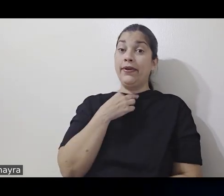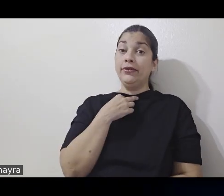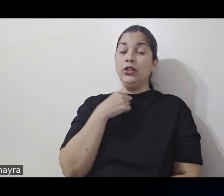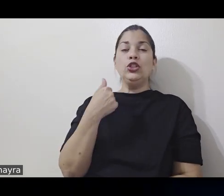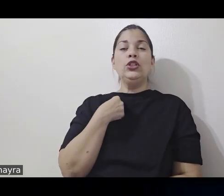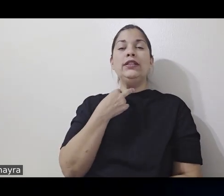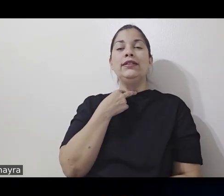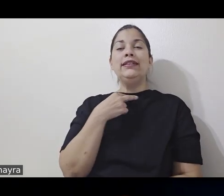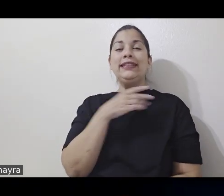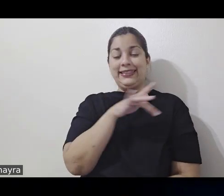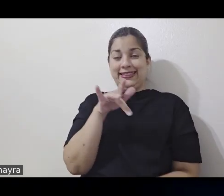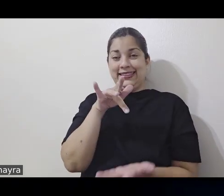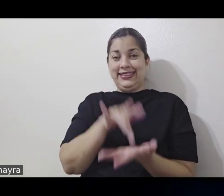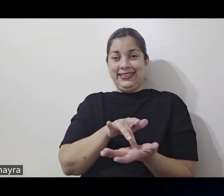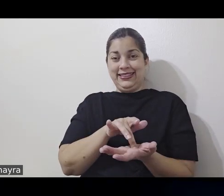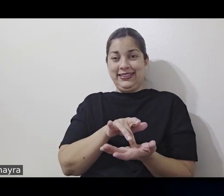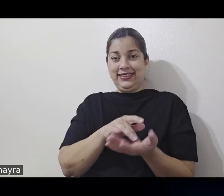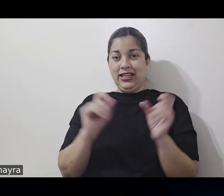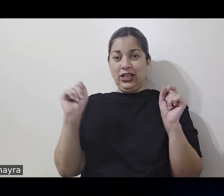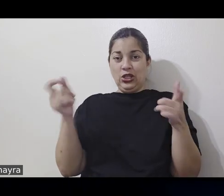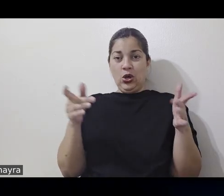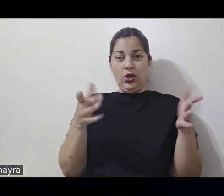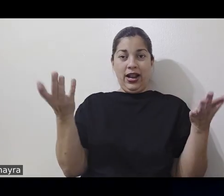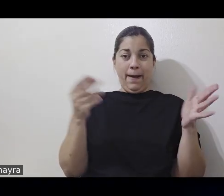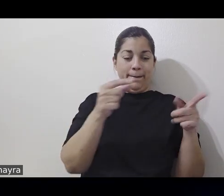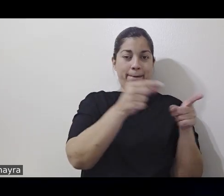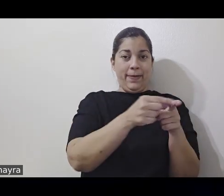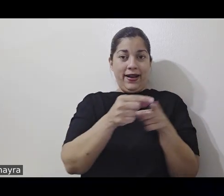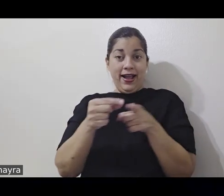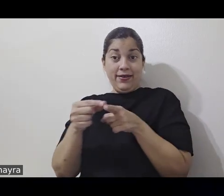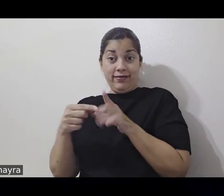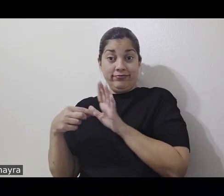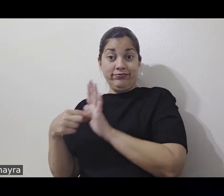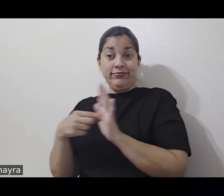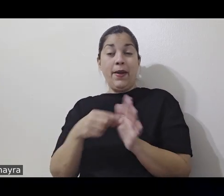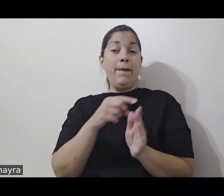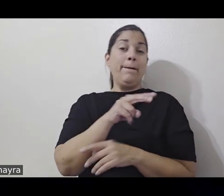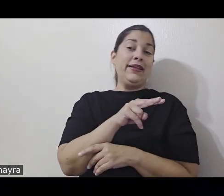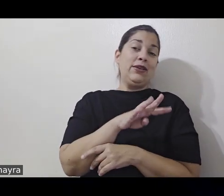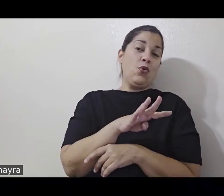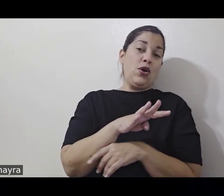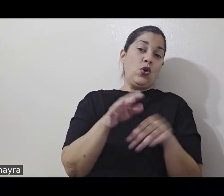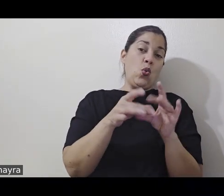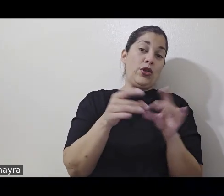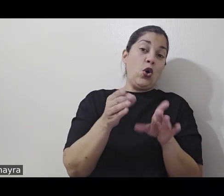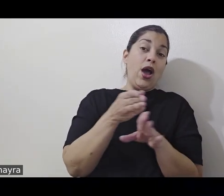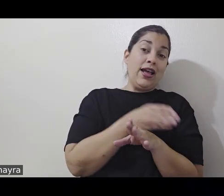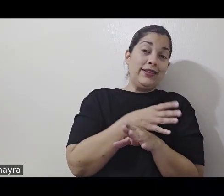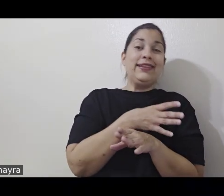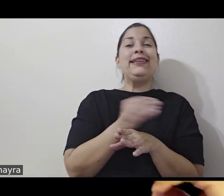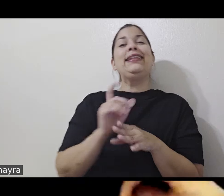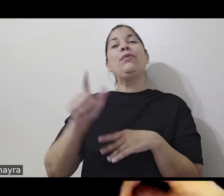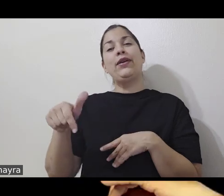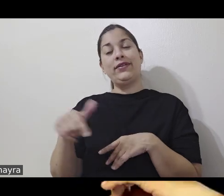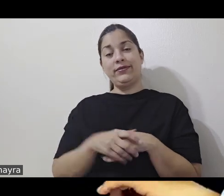atrapé entre toda la muralla de palabras que representan los 24 cuentos antes y los 24 cuentos después.